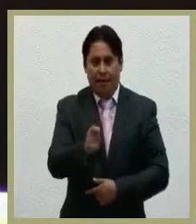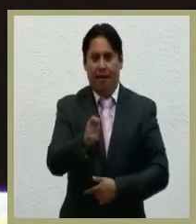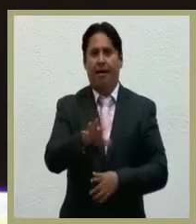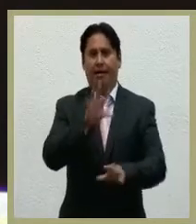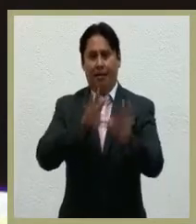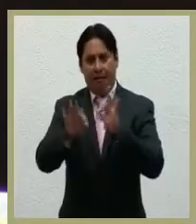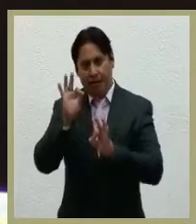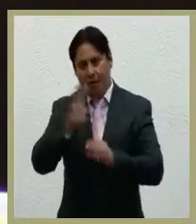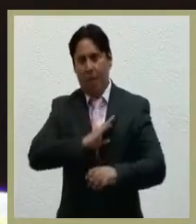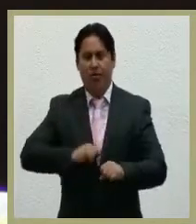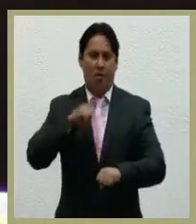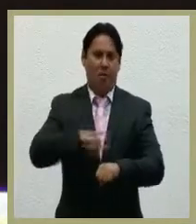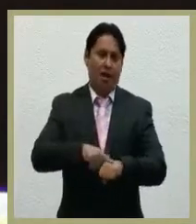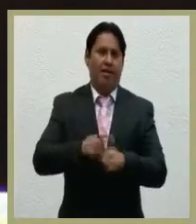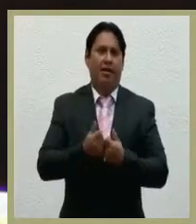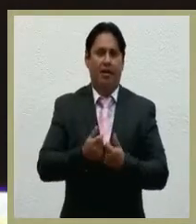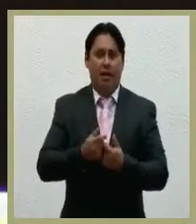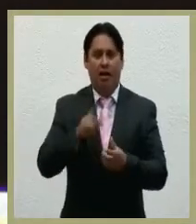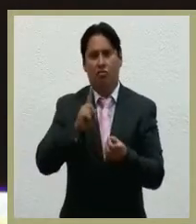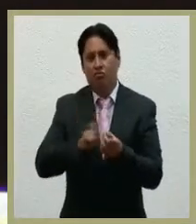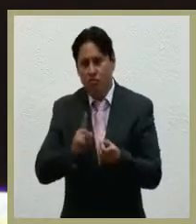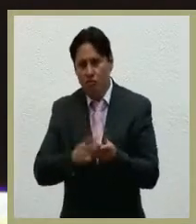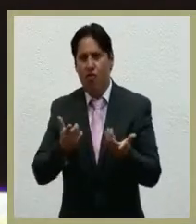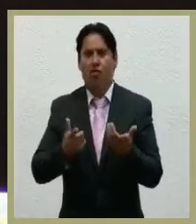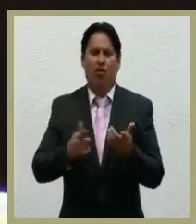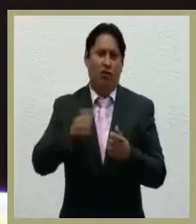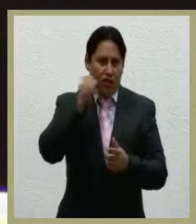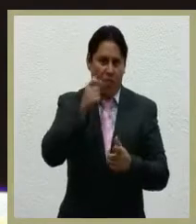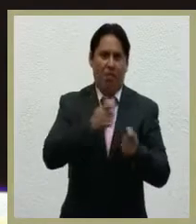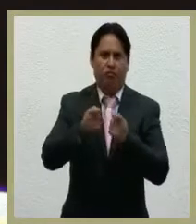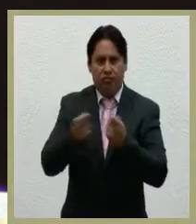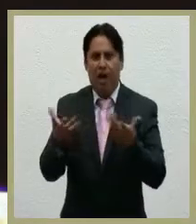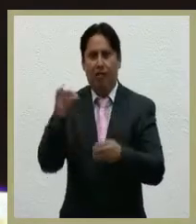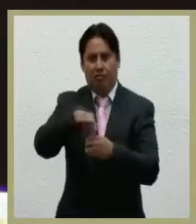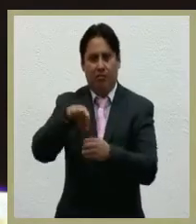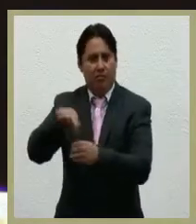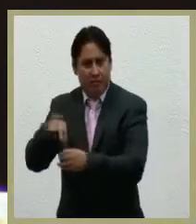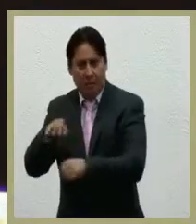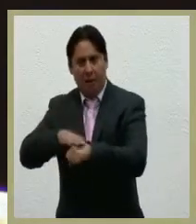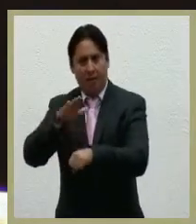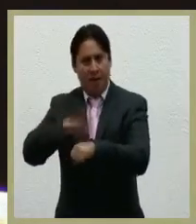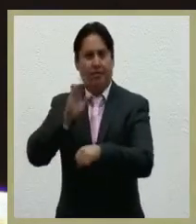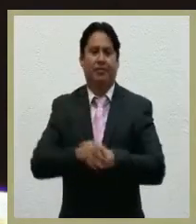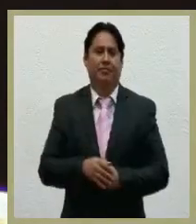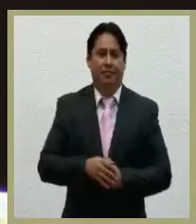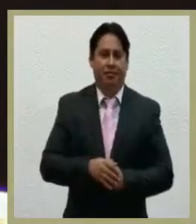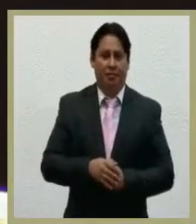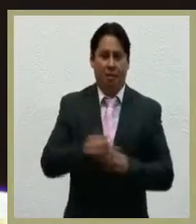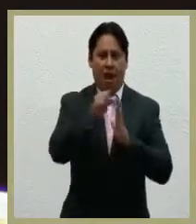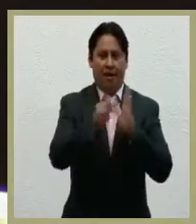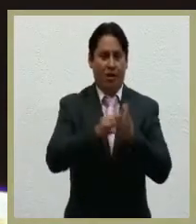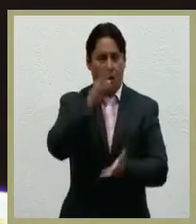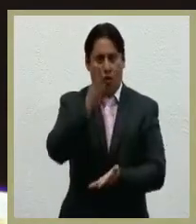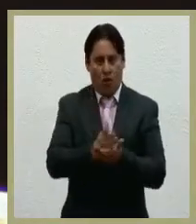diversos municipios de la entidad donde se llevarán a cabo elecciones extraordinarias. Transitorio. Artículo único.